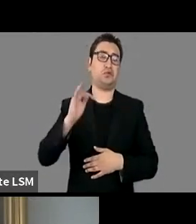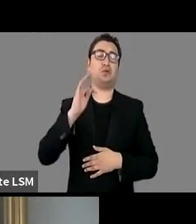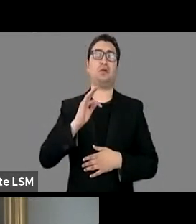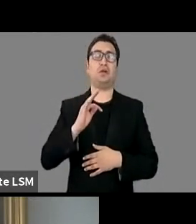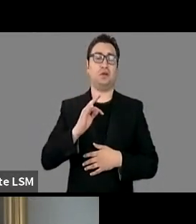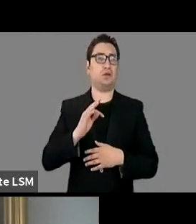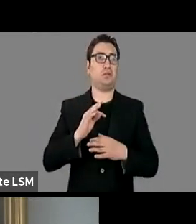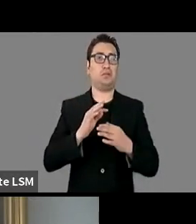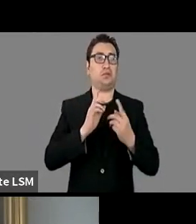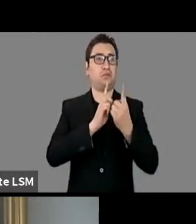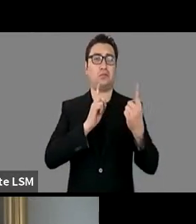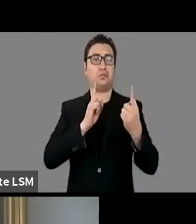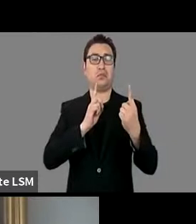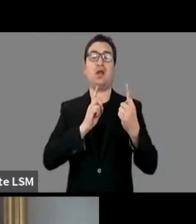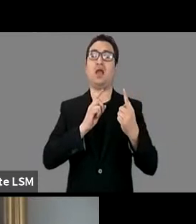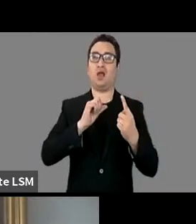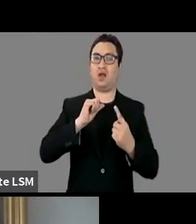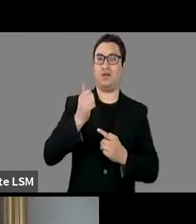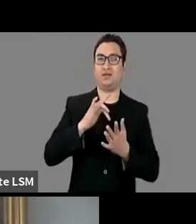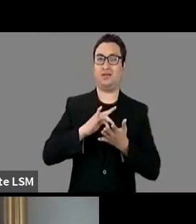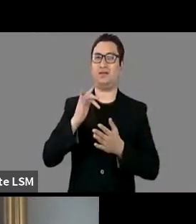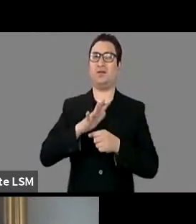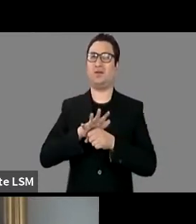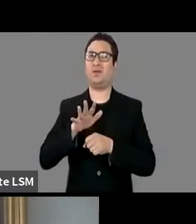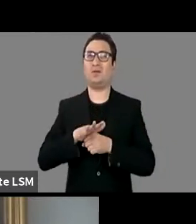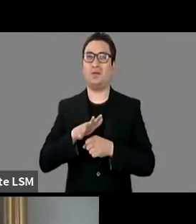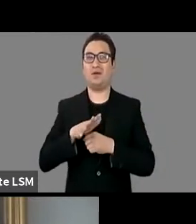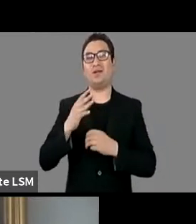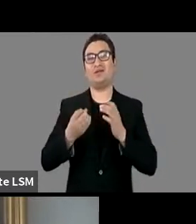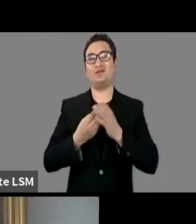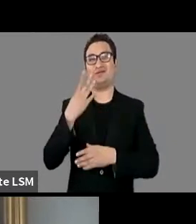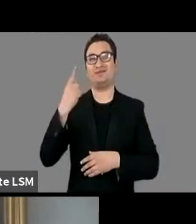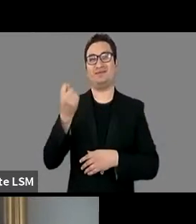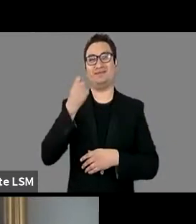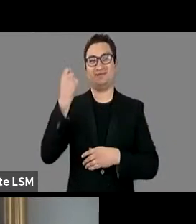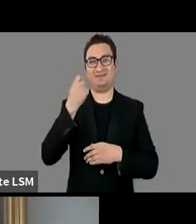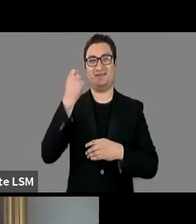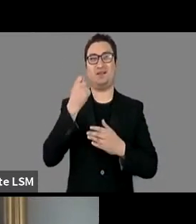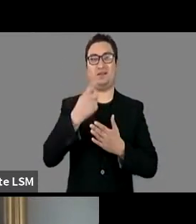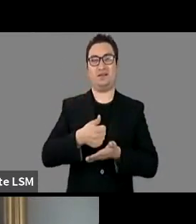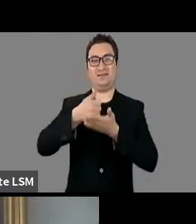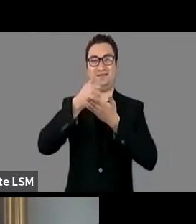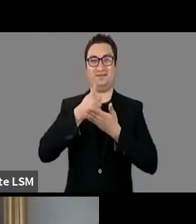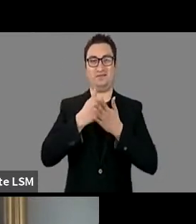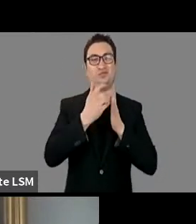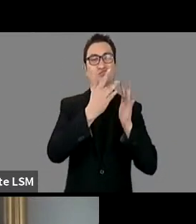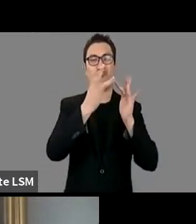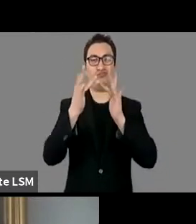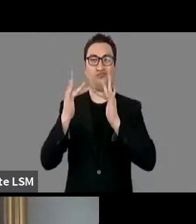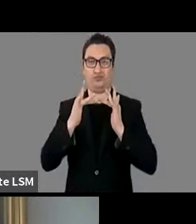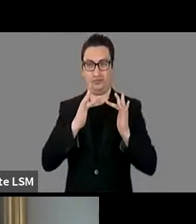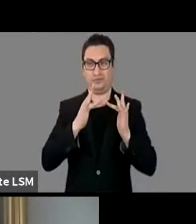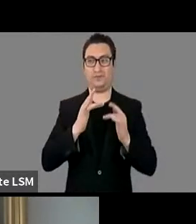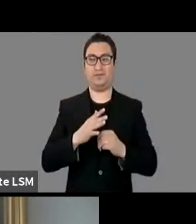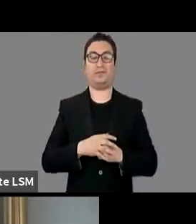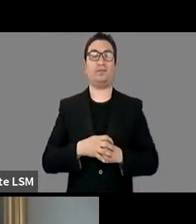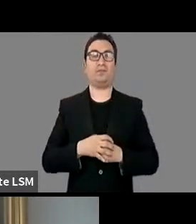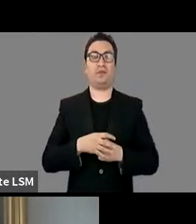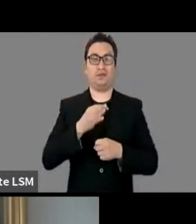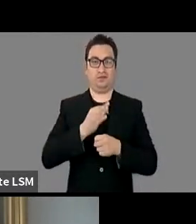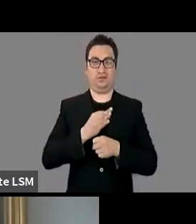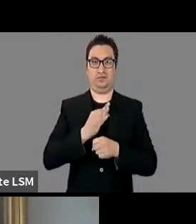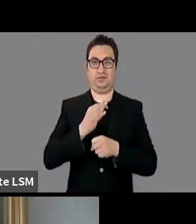las facilidades que nos brindan las nuevas tecnologías. No perderé la oportunidad